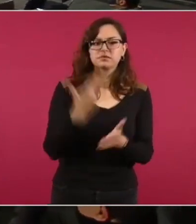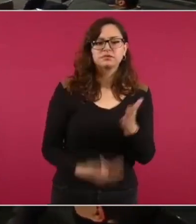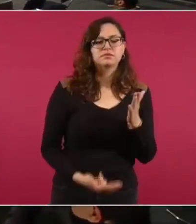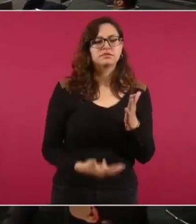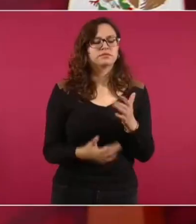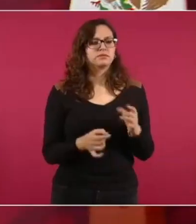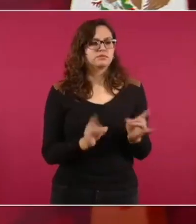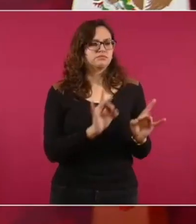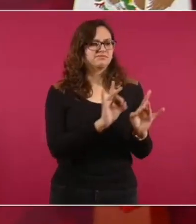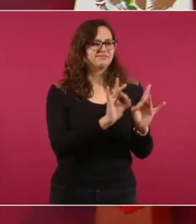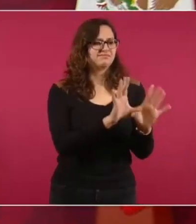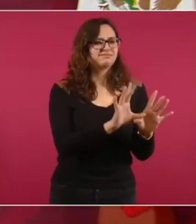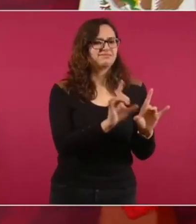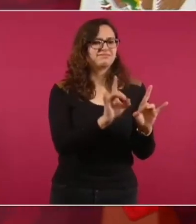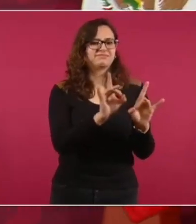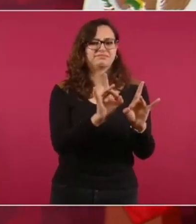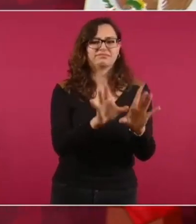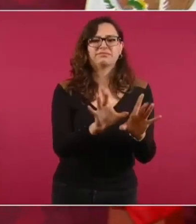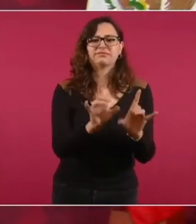se cometían